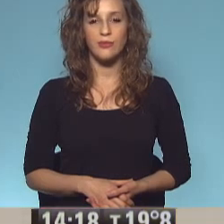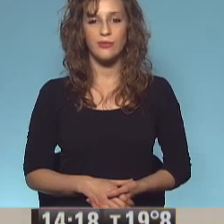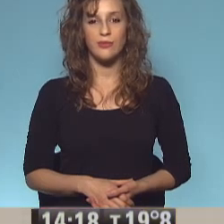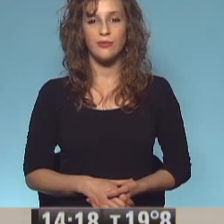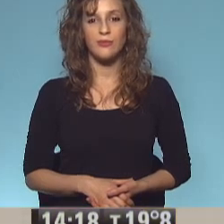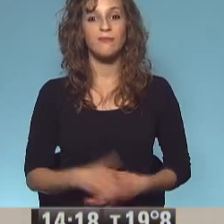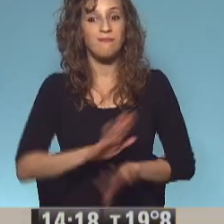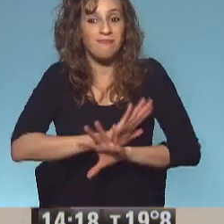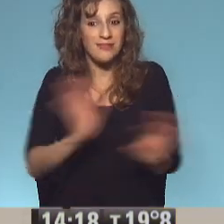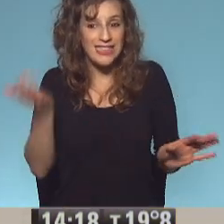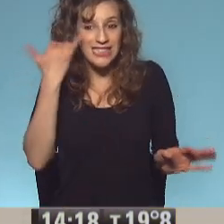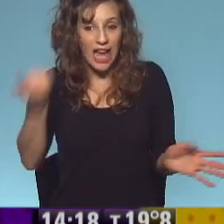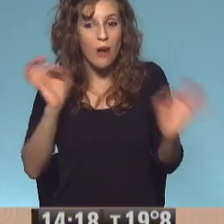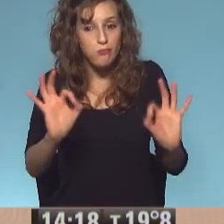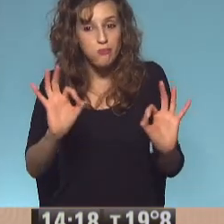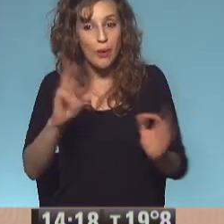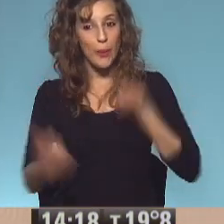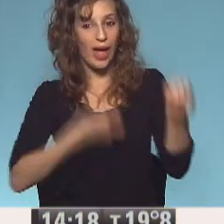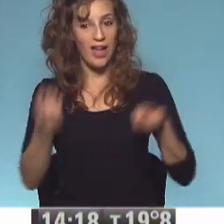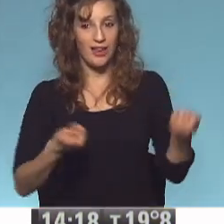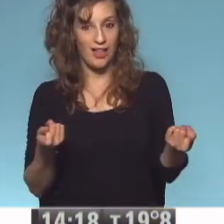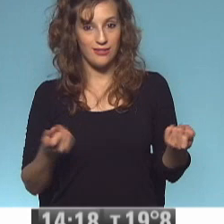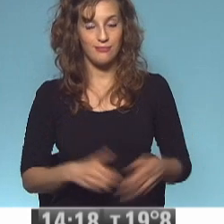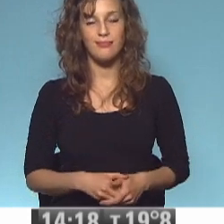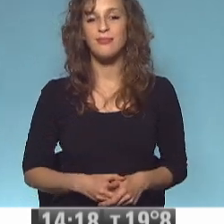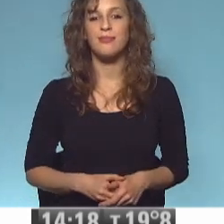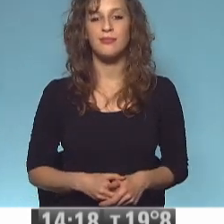¡Ya tenemos nuestro baile!